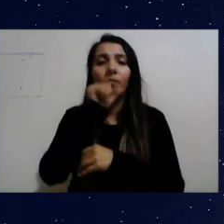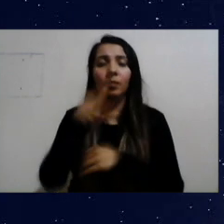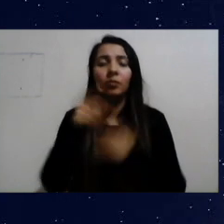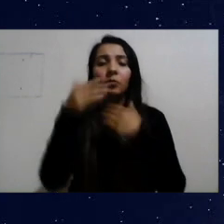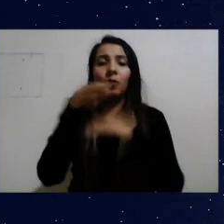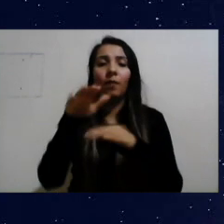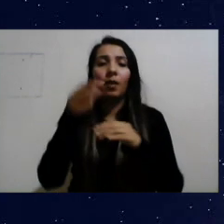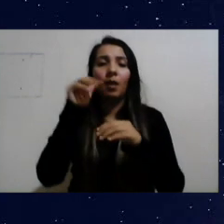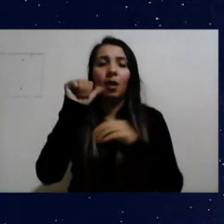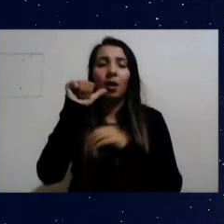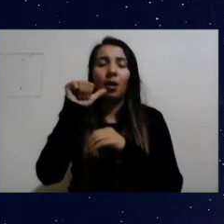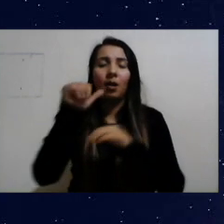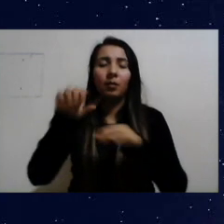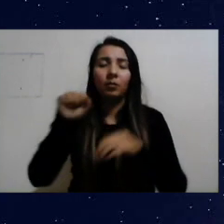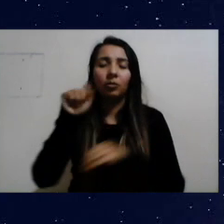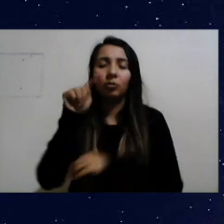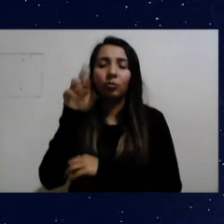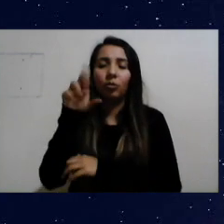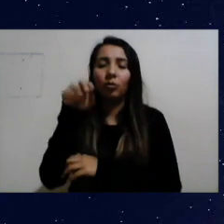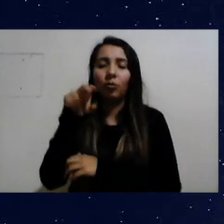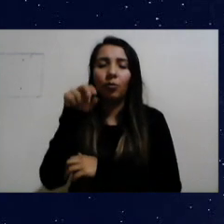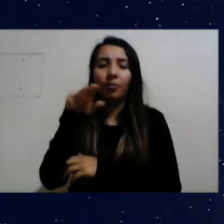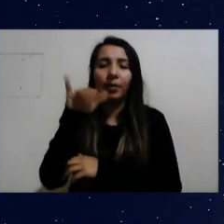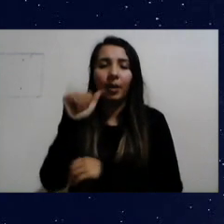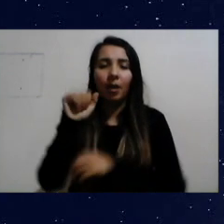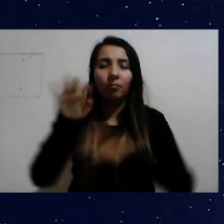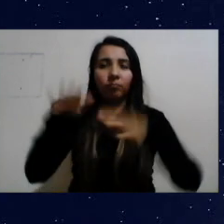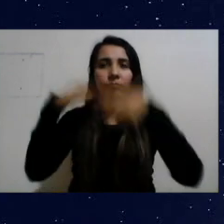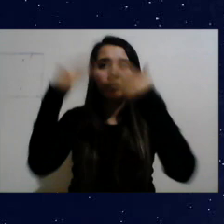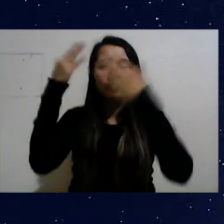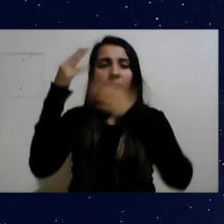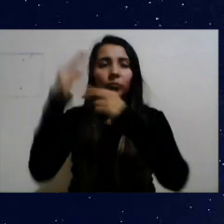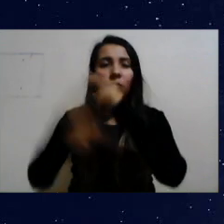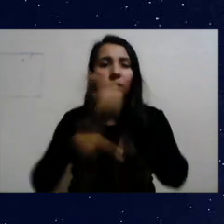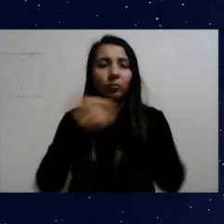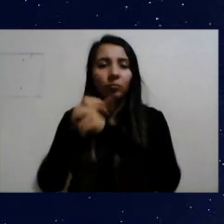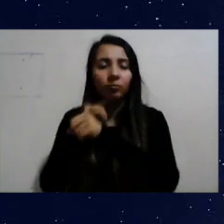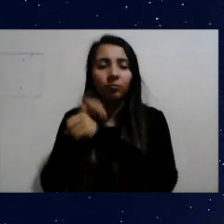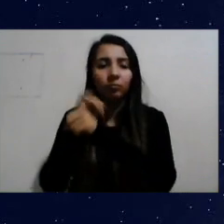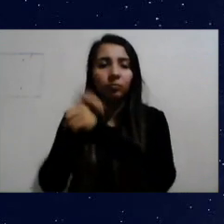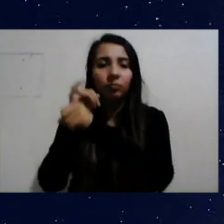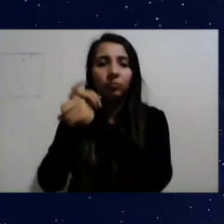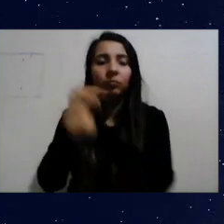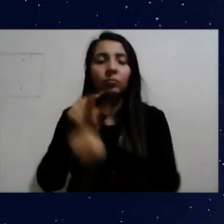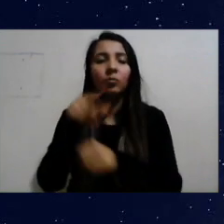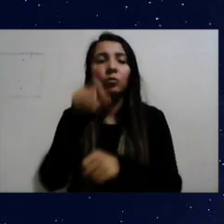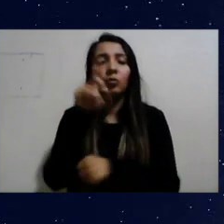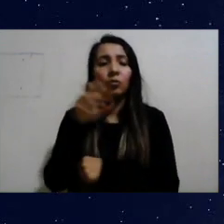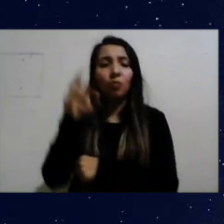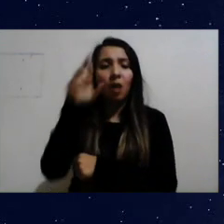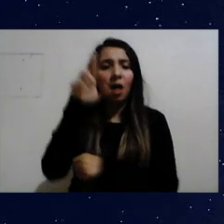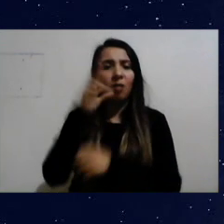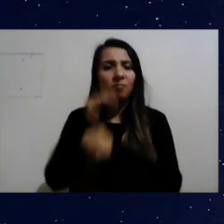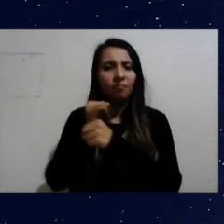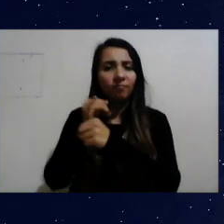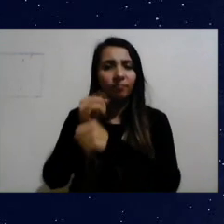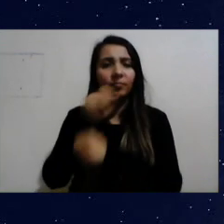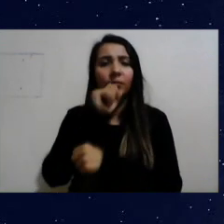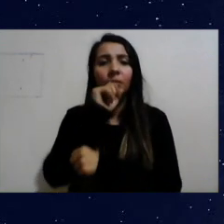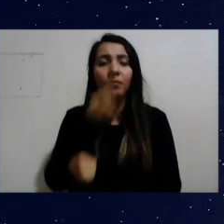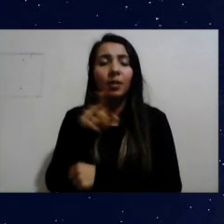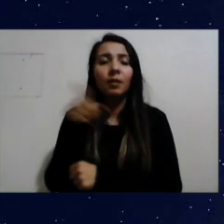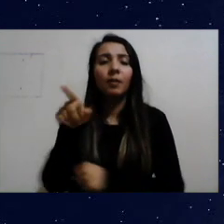sobre astronomía de ultravioleta. Ha dirigido 7 tesis doctorales y ha sido miembro del consejo editorial de la